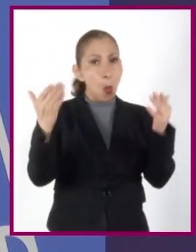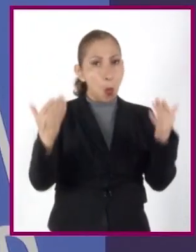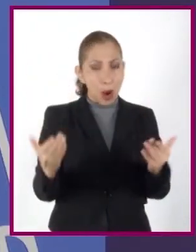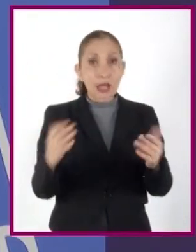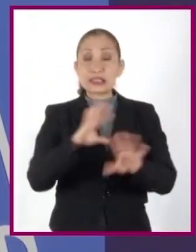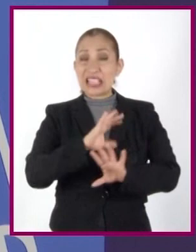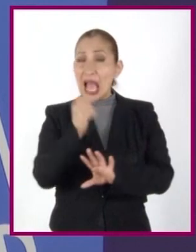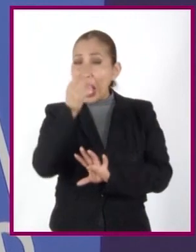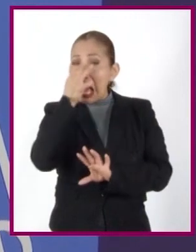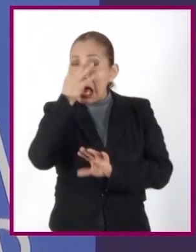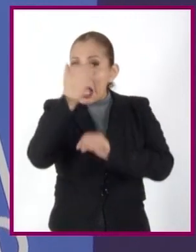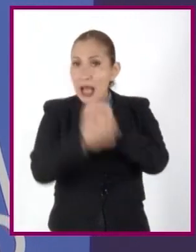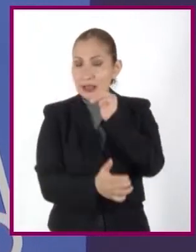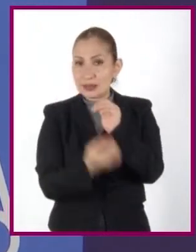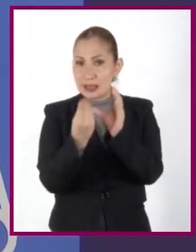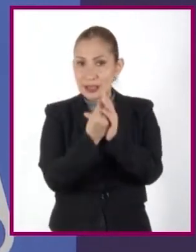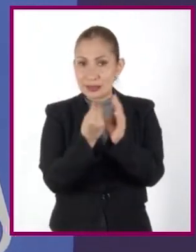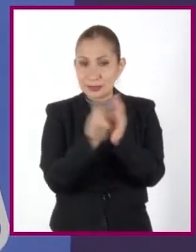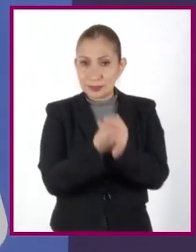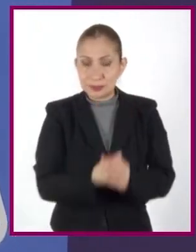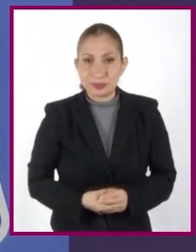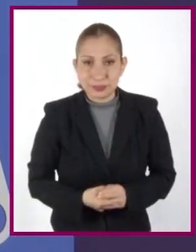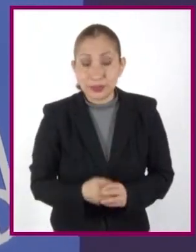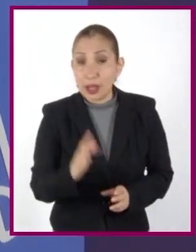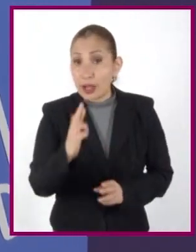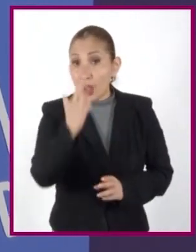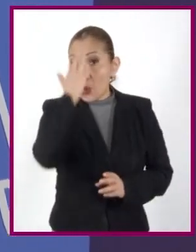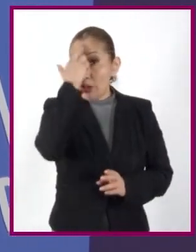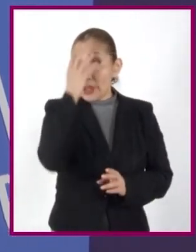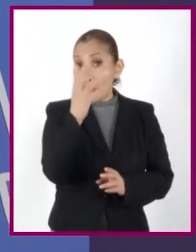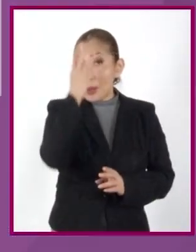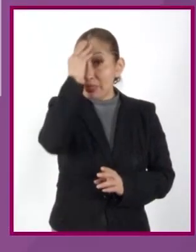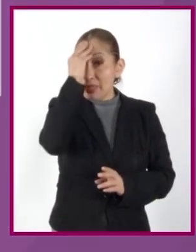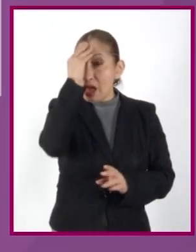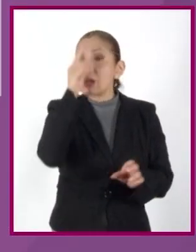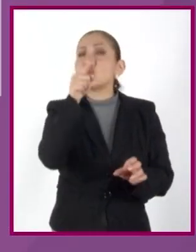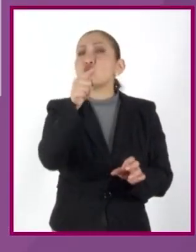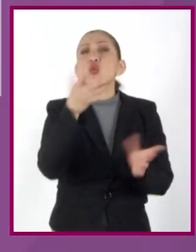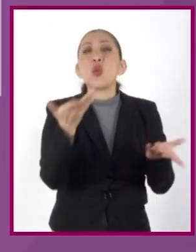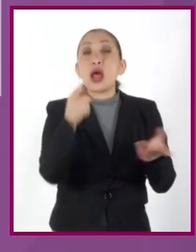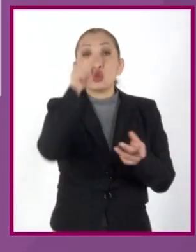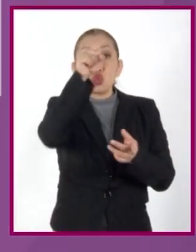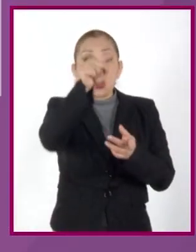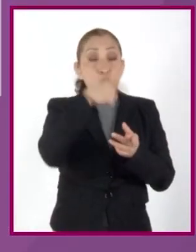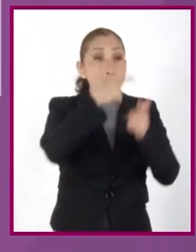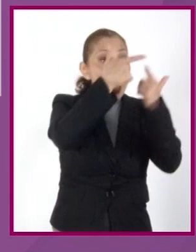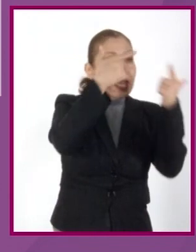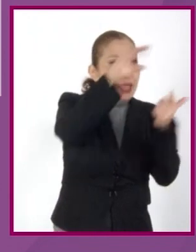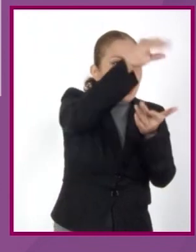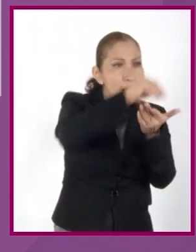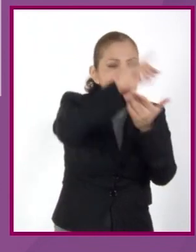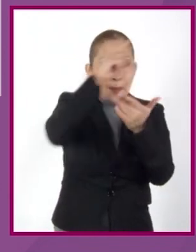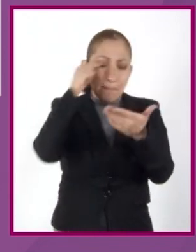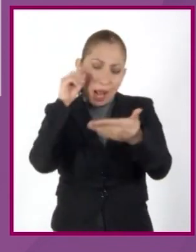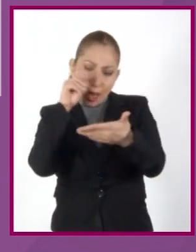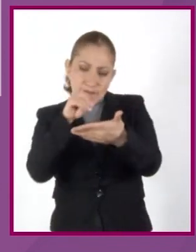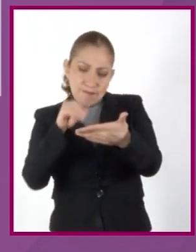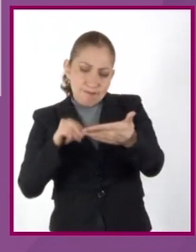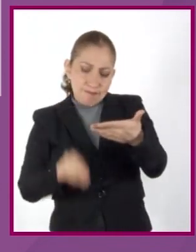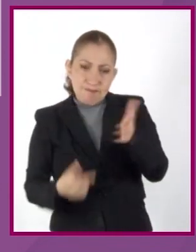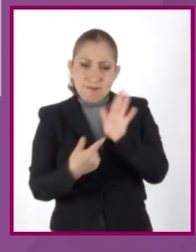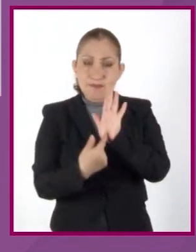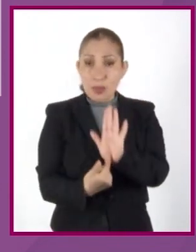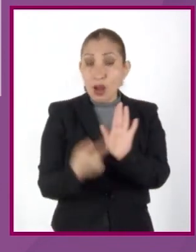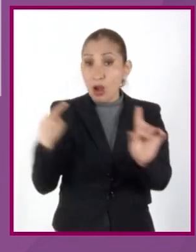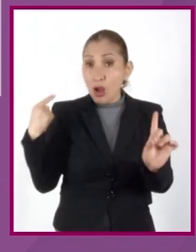Estamos llegando al término de nuestra sesión. Recuerden que el aprendizaje esperado es recopilar leyendas populares para representar en escena, y